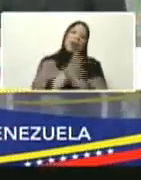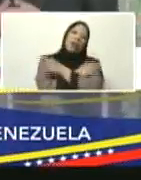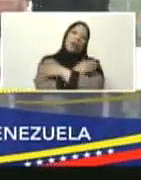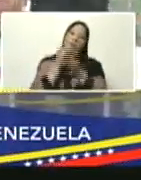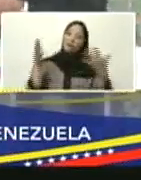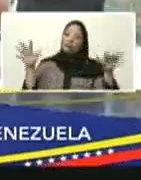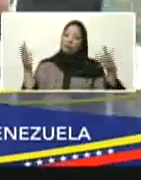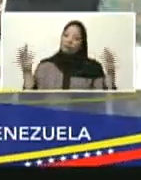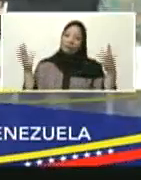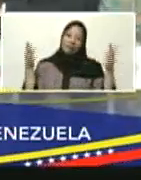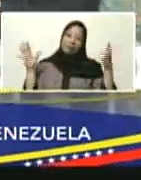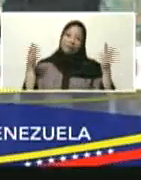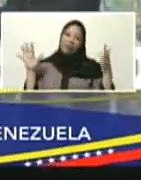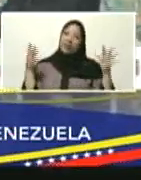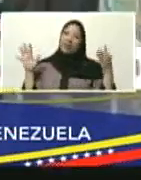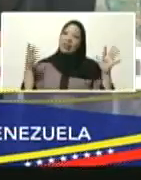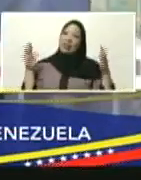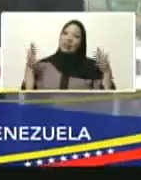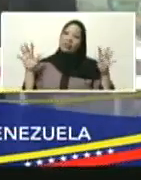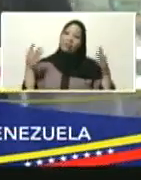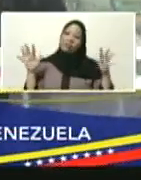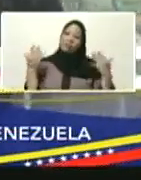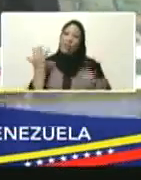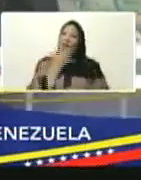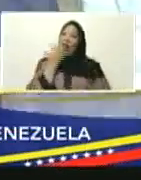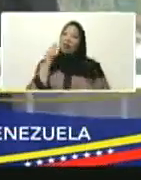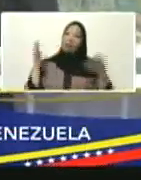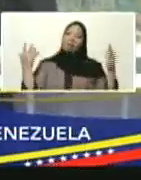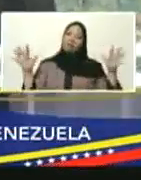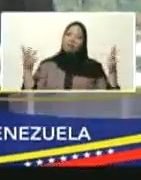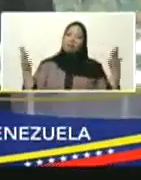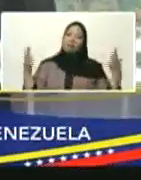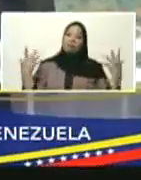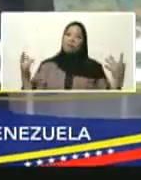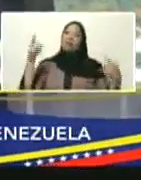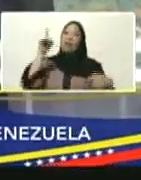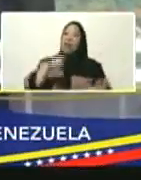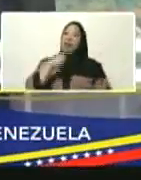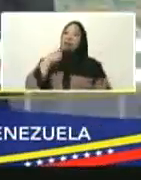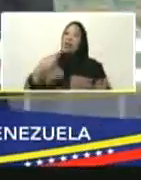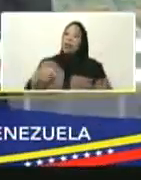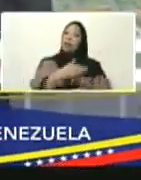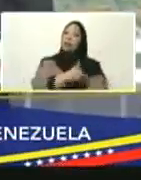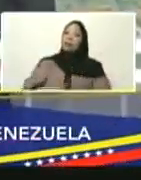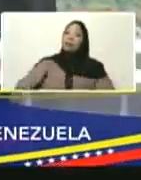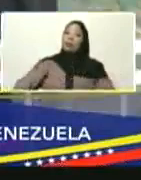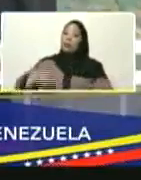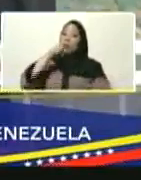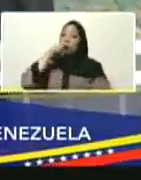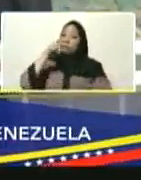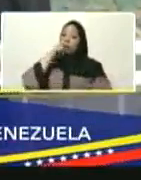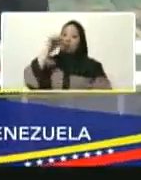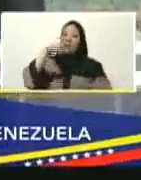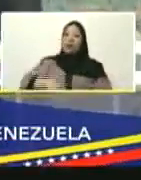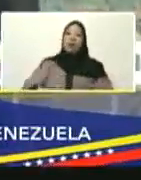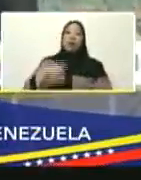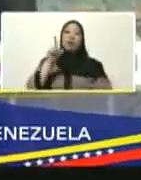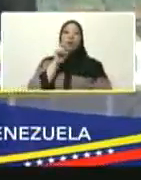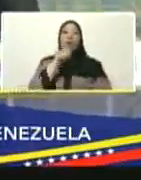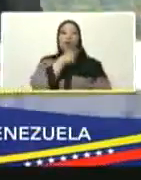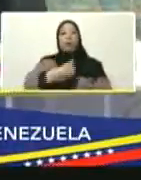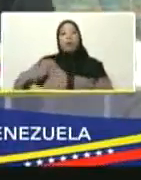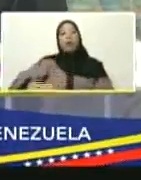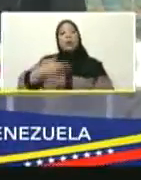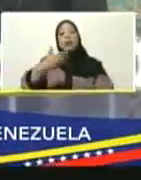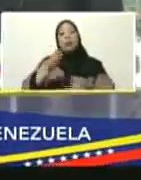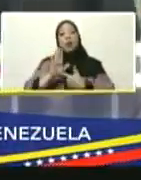Et j'applaudis très fort. Bien, allí tenían las declaraciones del presidente de la República Bolivariana de Venezuela, Nicolás Maduro